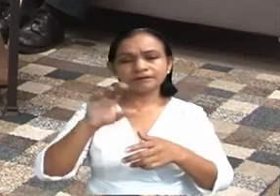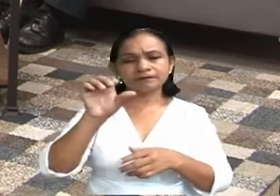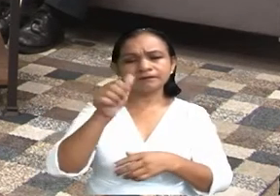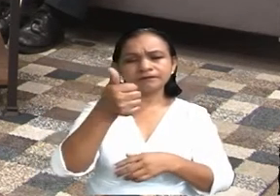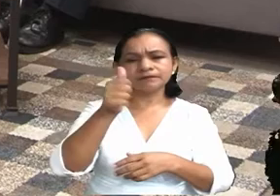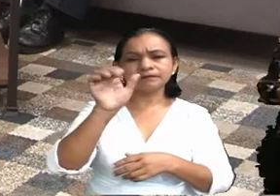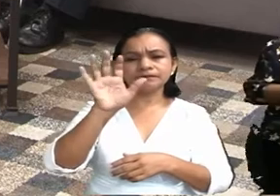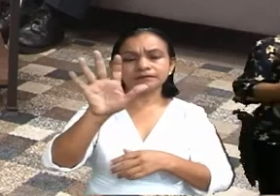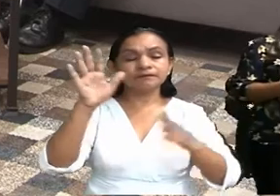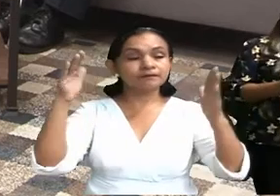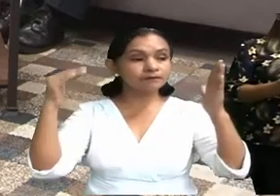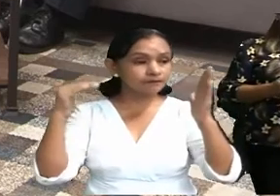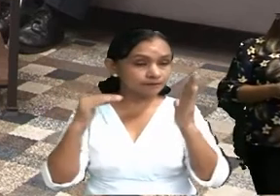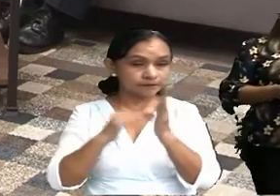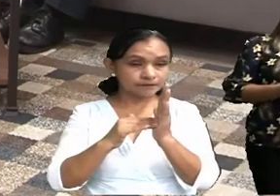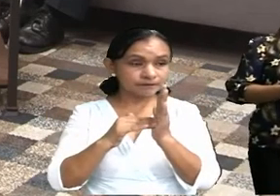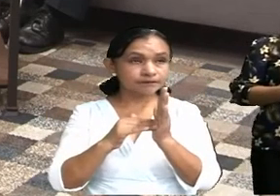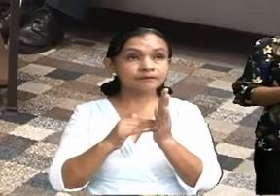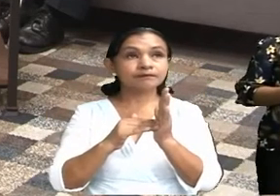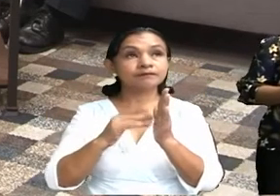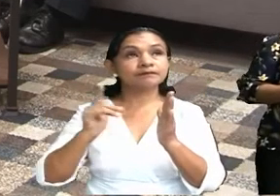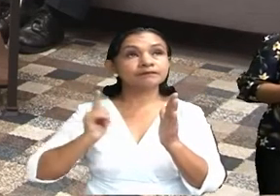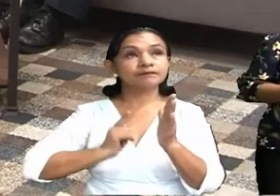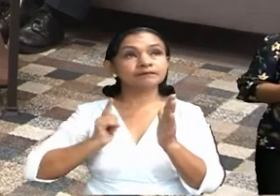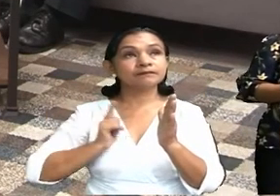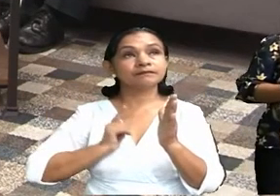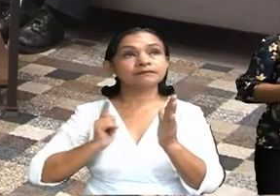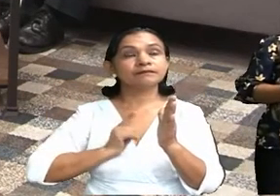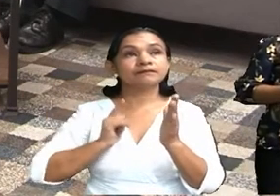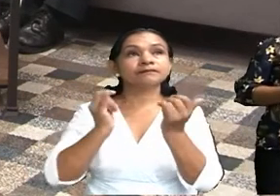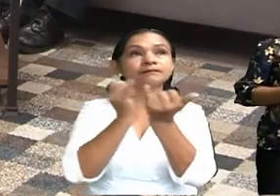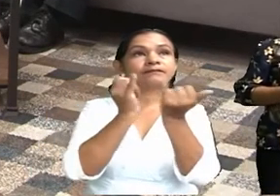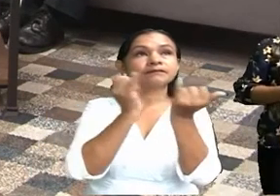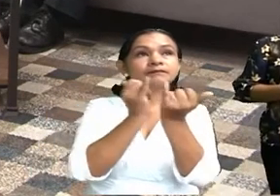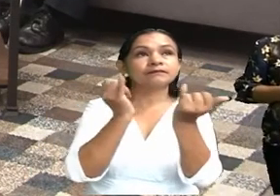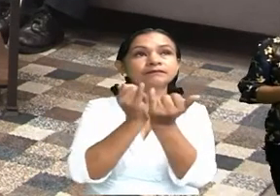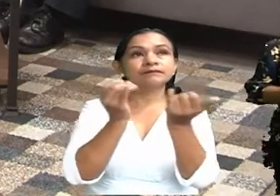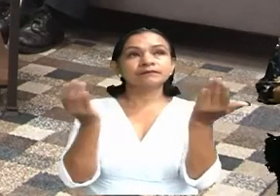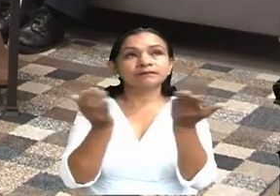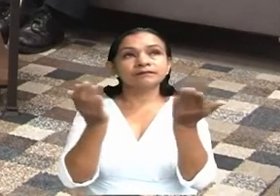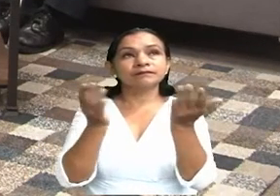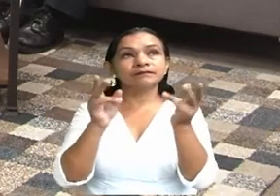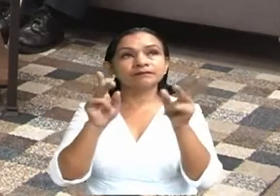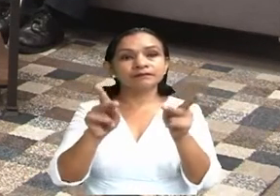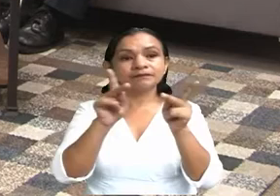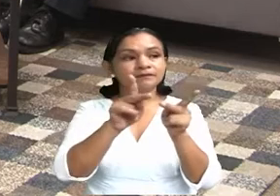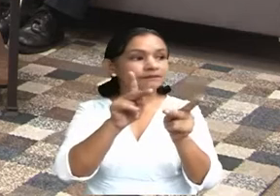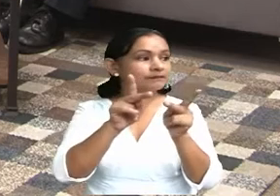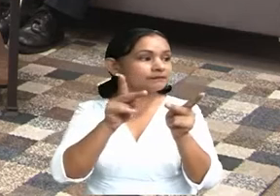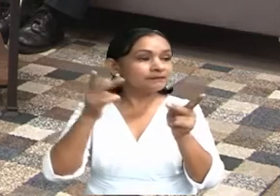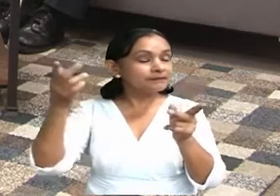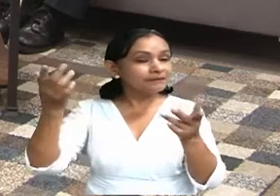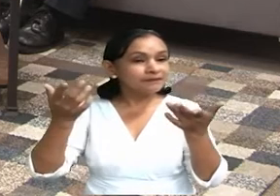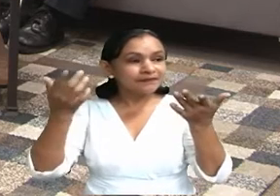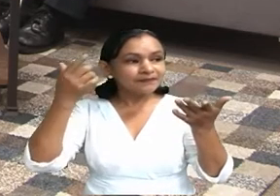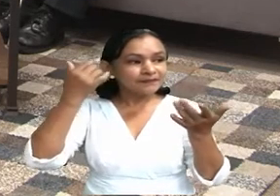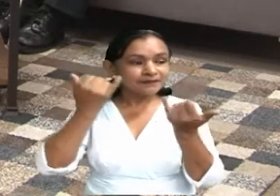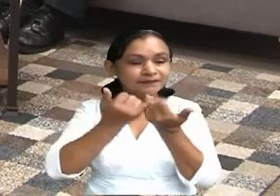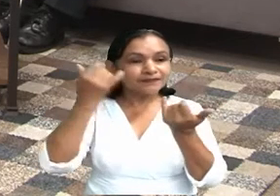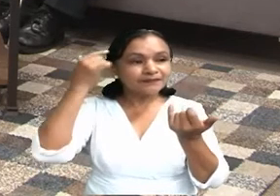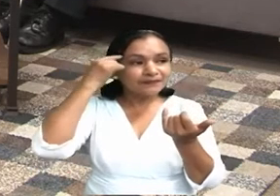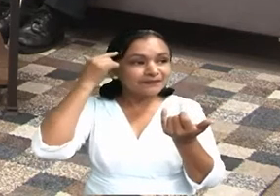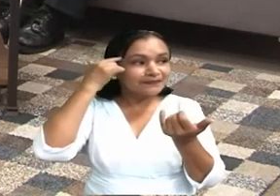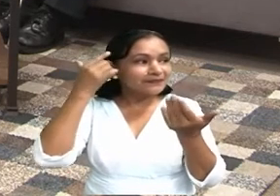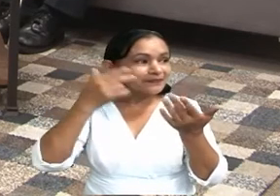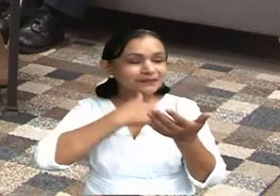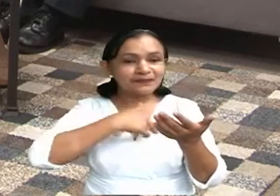65 mil que presentan limitaciones cognitivas. Okay. Y mentales, ¿verdad? Luego, el